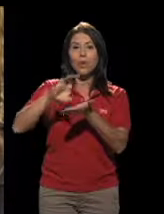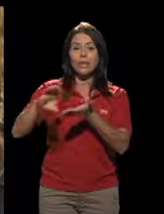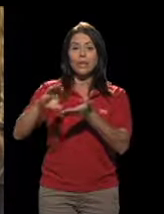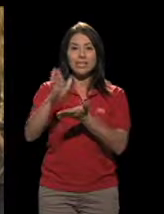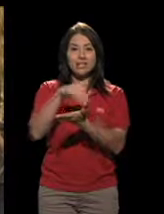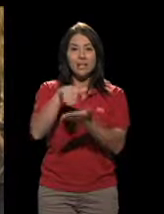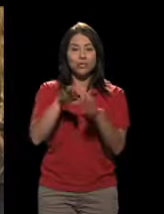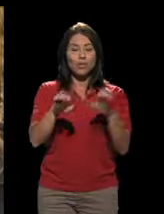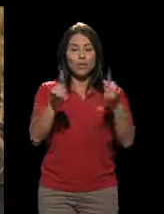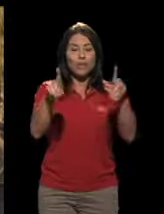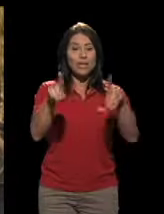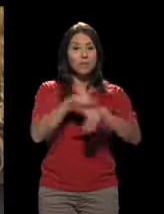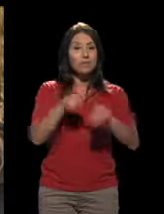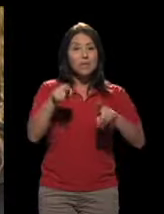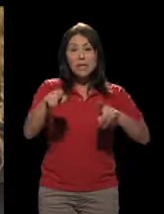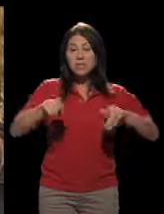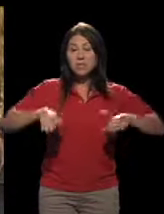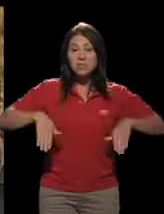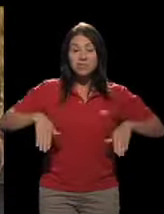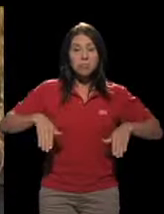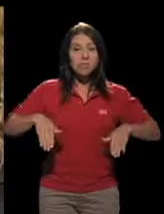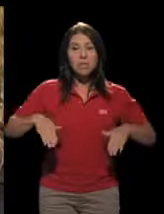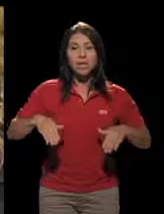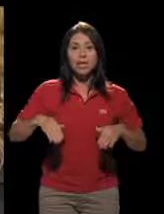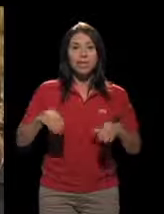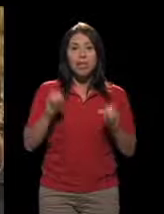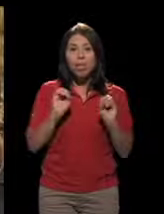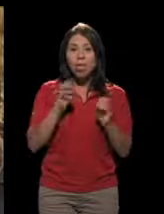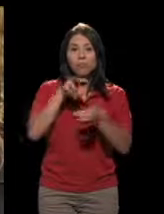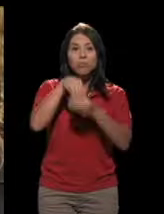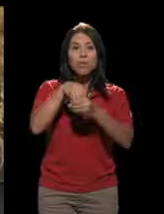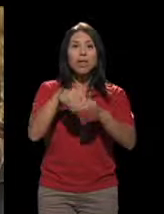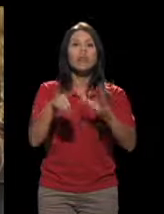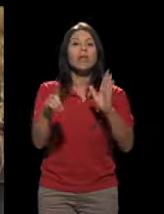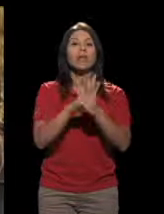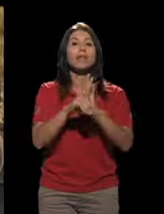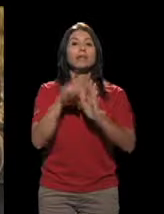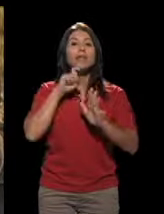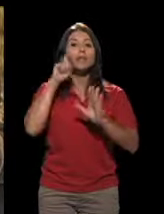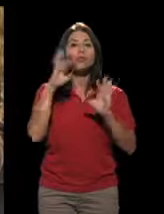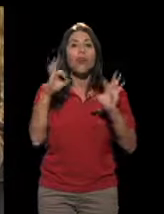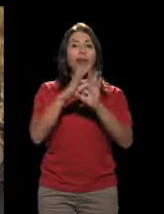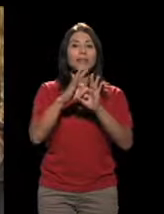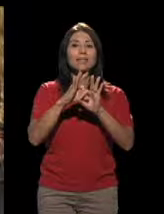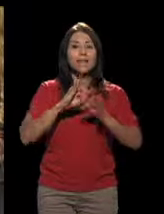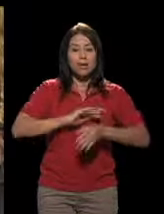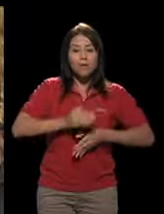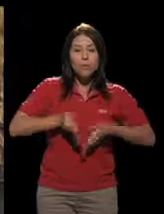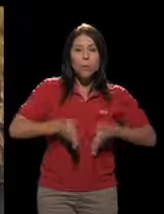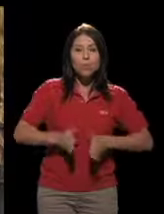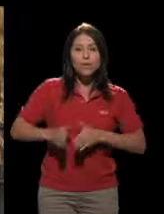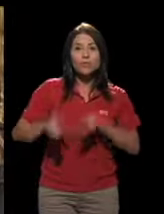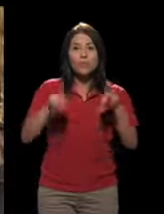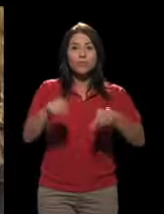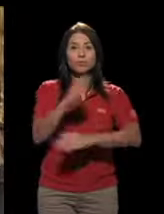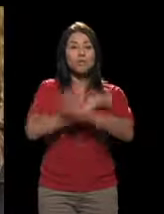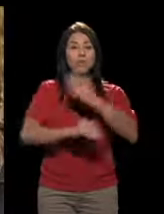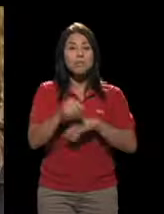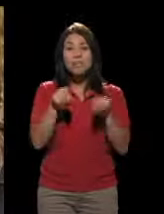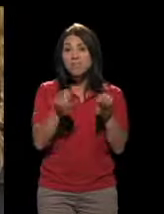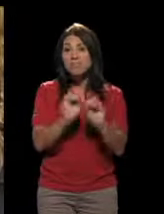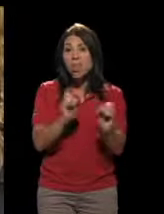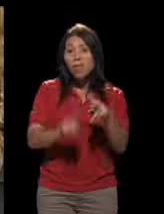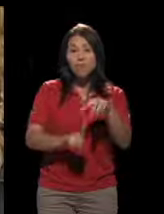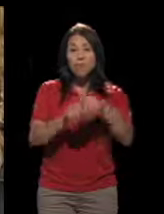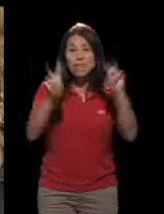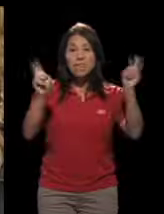No se contempla en ningún momento los derechos sexuales y reproductivos de personas con discapacidad, no se toca el tema, ni se habla de